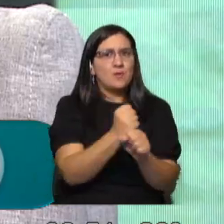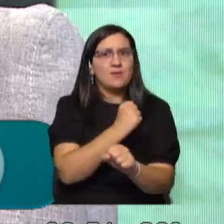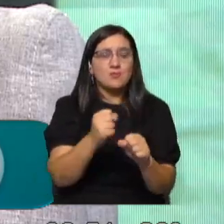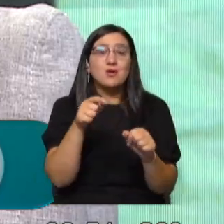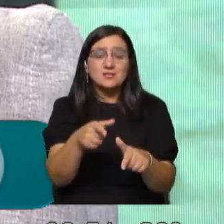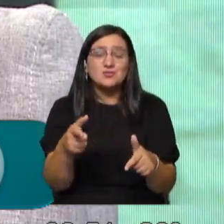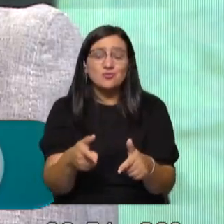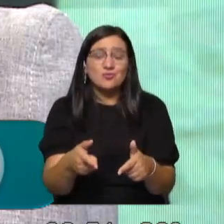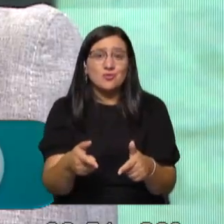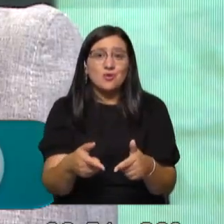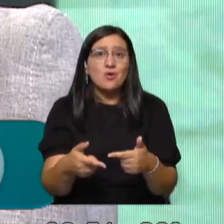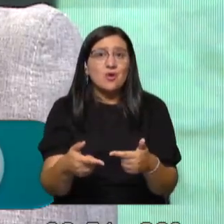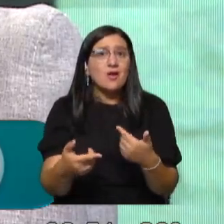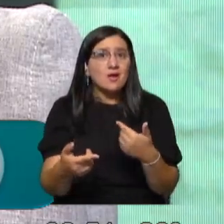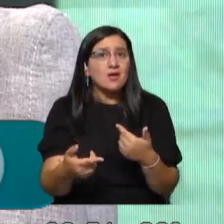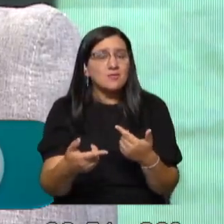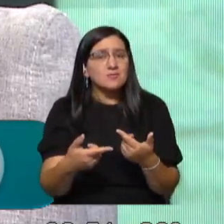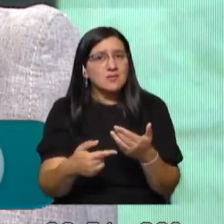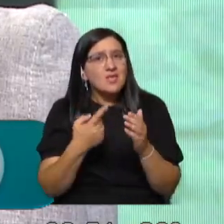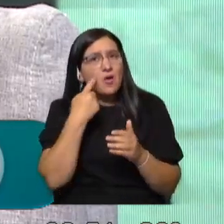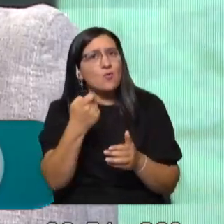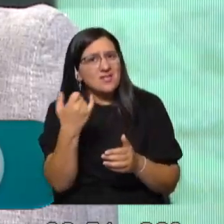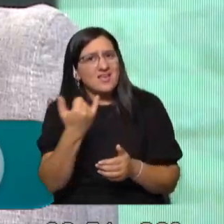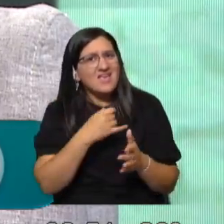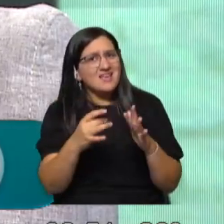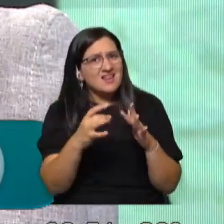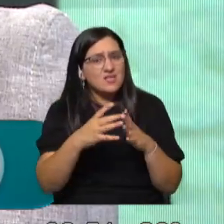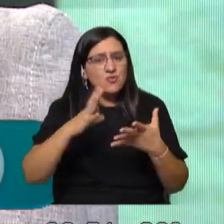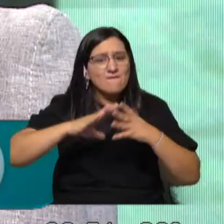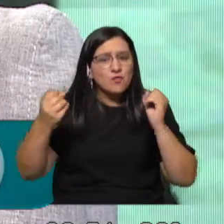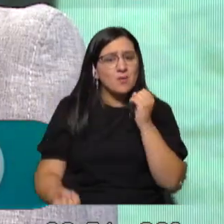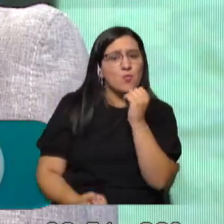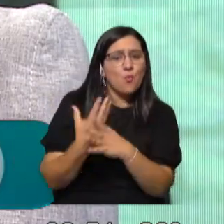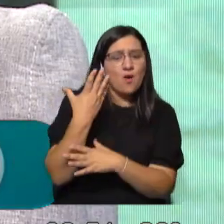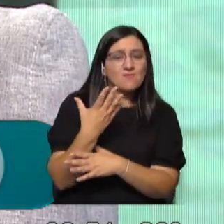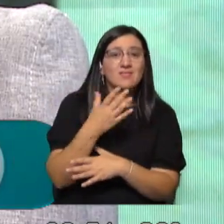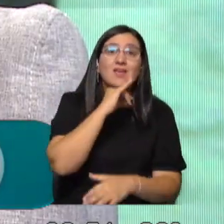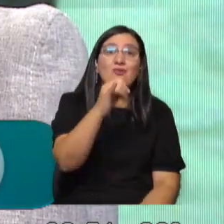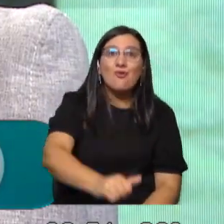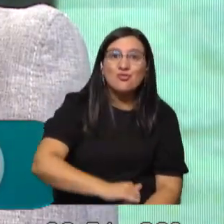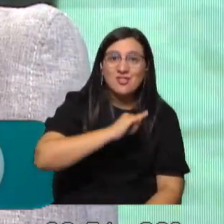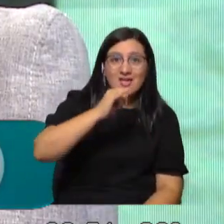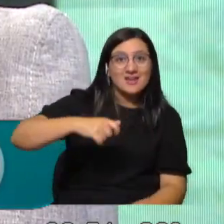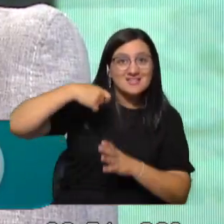habla de una calidad y también... de una manera nueva, completamente nueva de contar el cine,